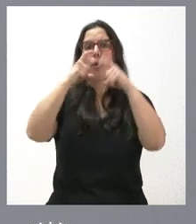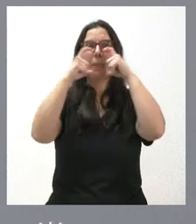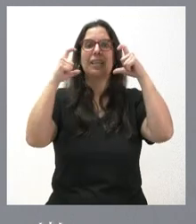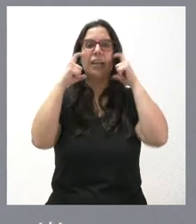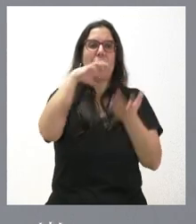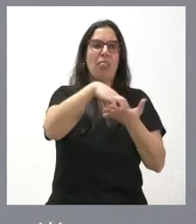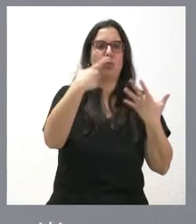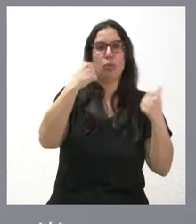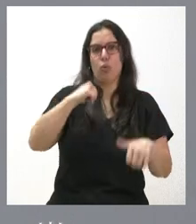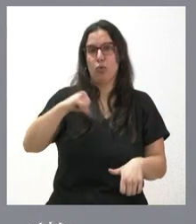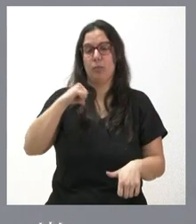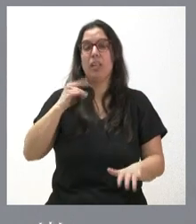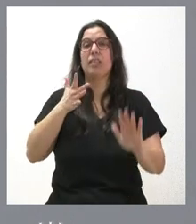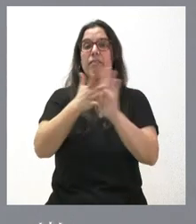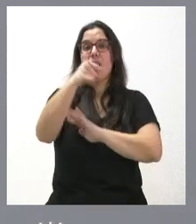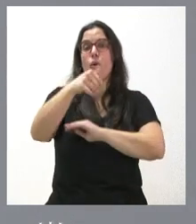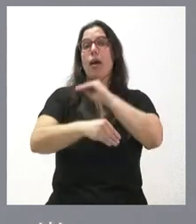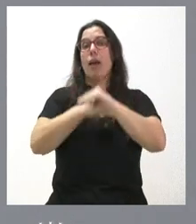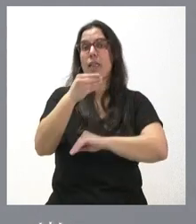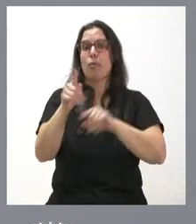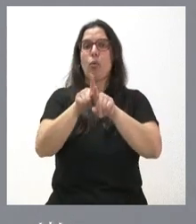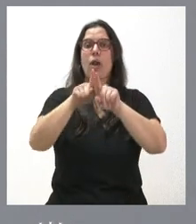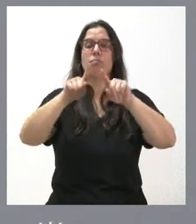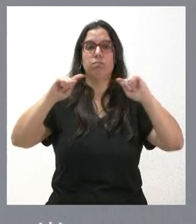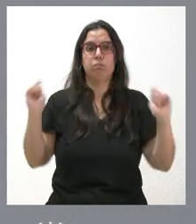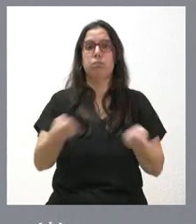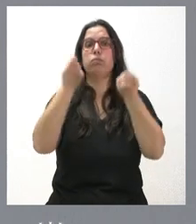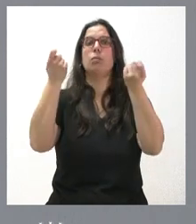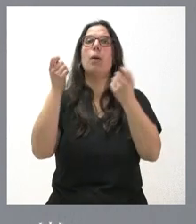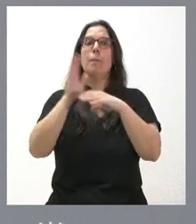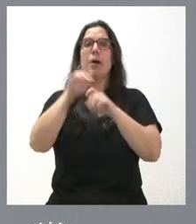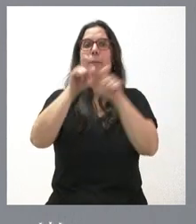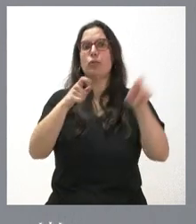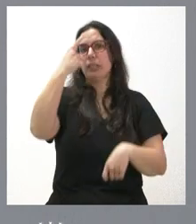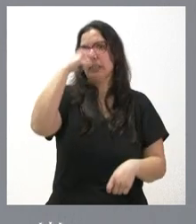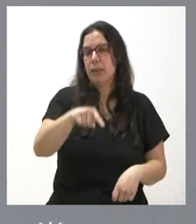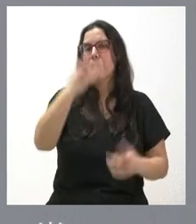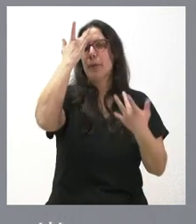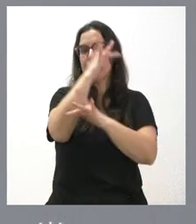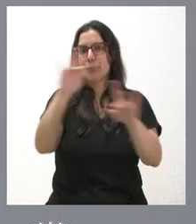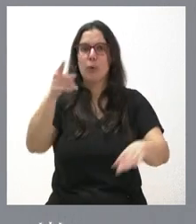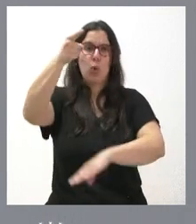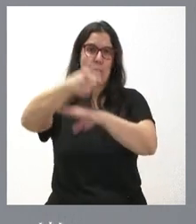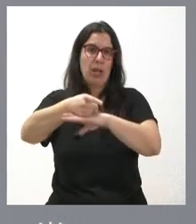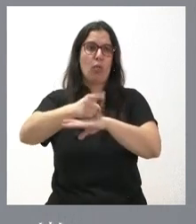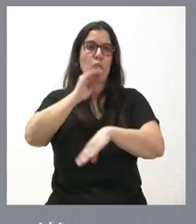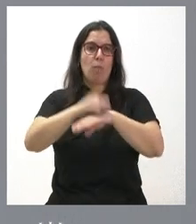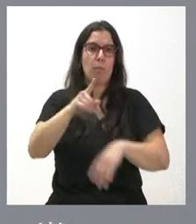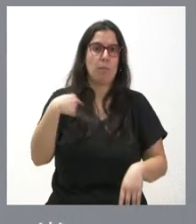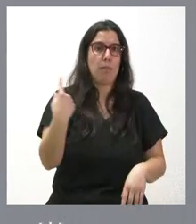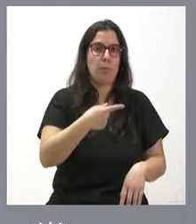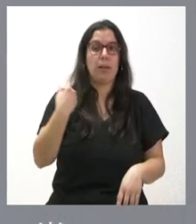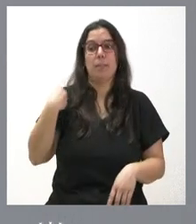asistenciales lo que hacemos hoy es dar publicidad para generar conocimiento y por tanto para su obligado cumplimiento de la orden